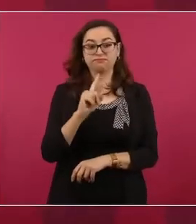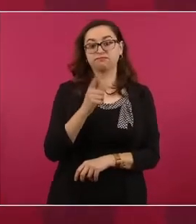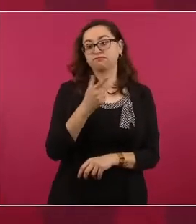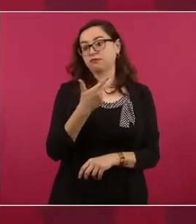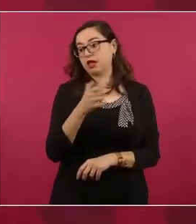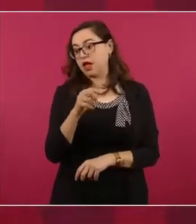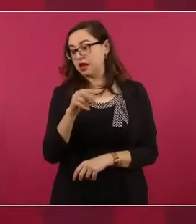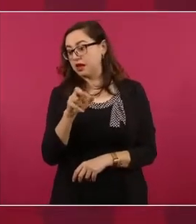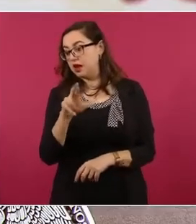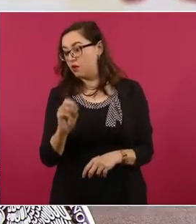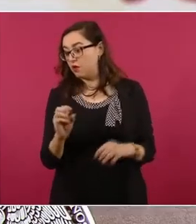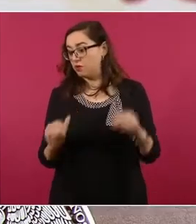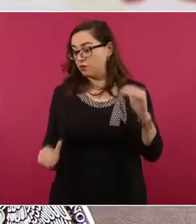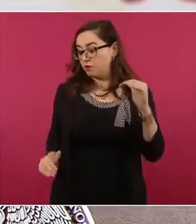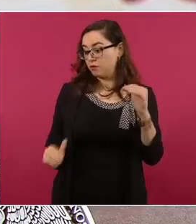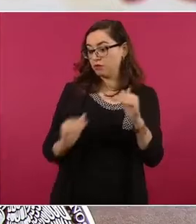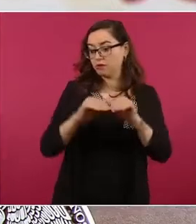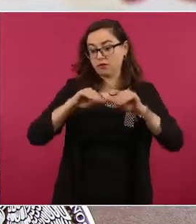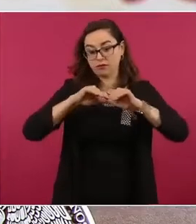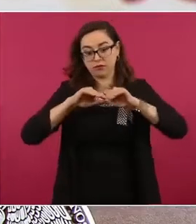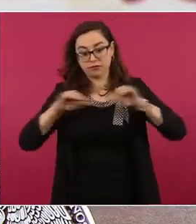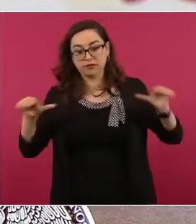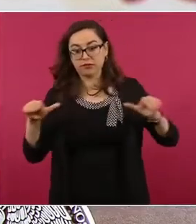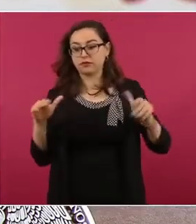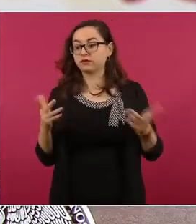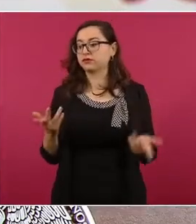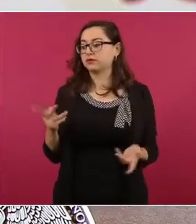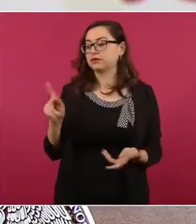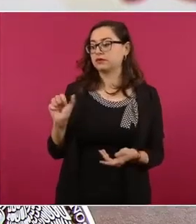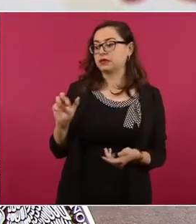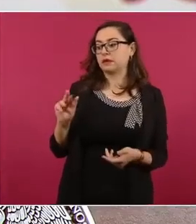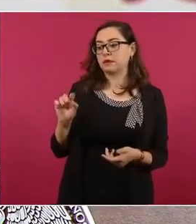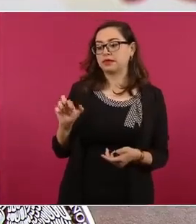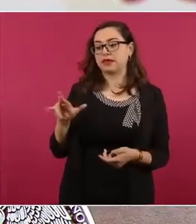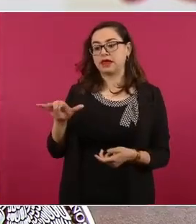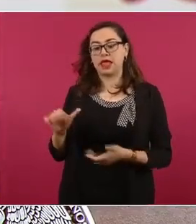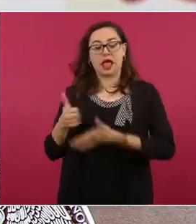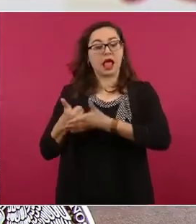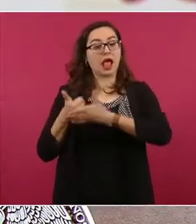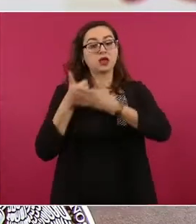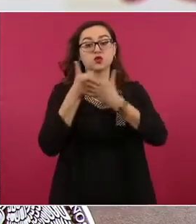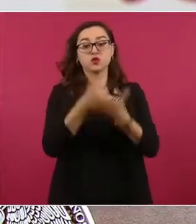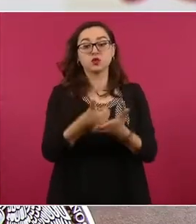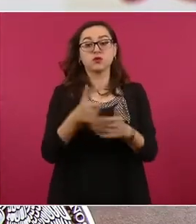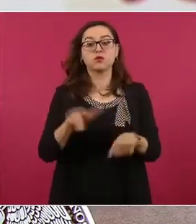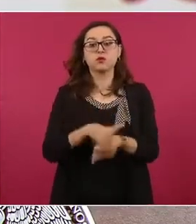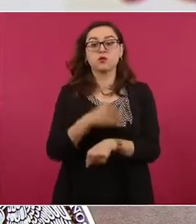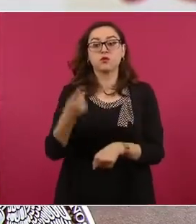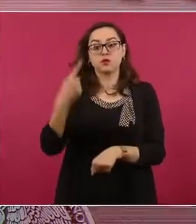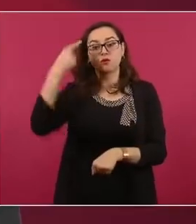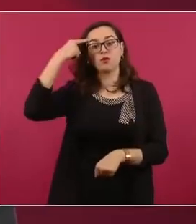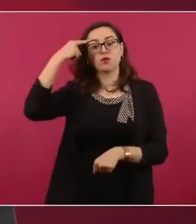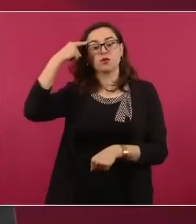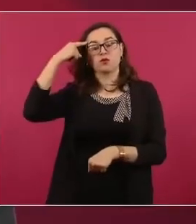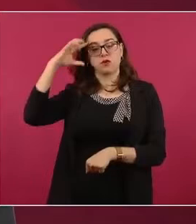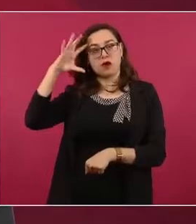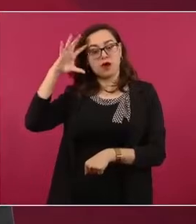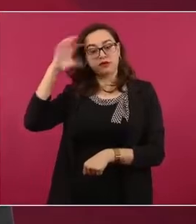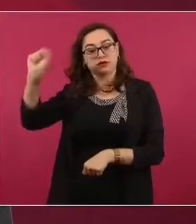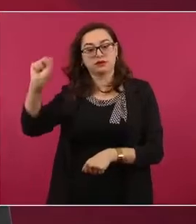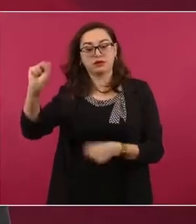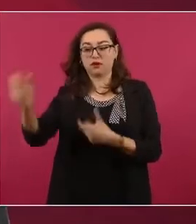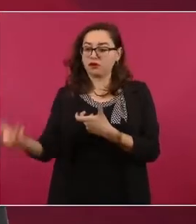partería es un espacio idóneo porque su visión es una visión de inclusión de la familia en su